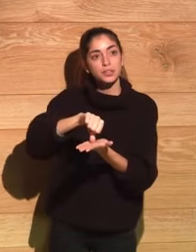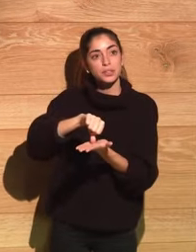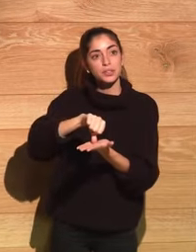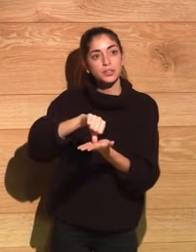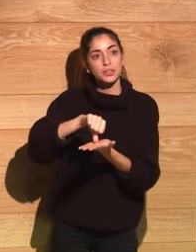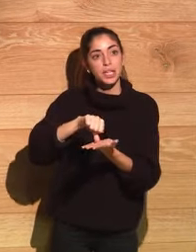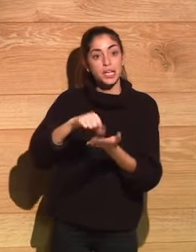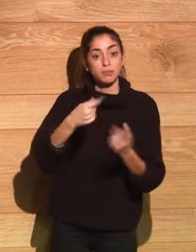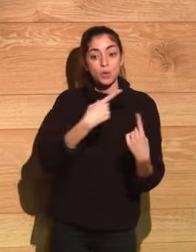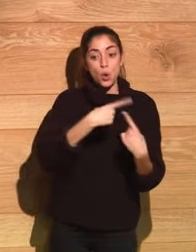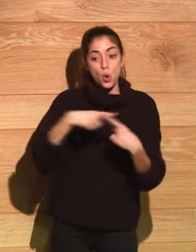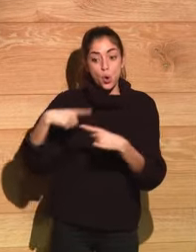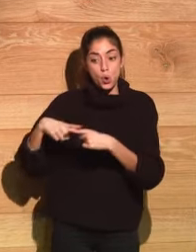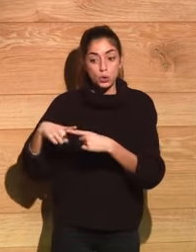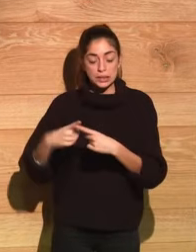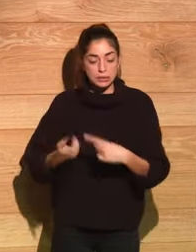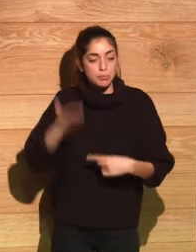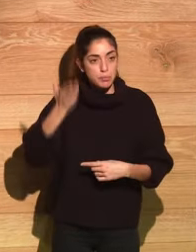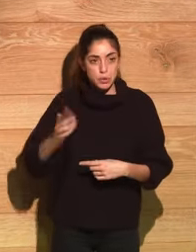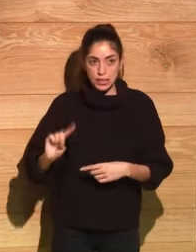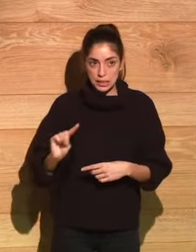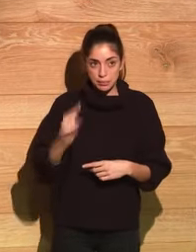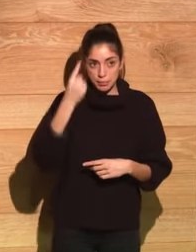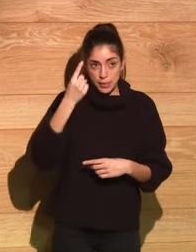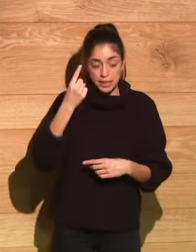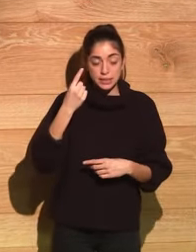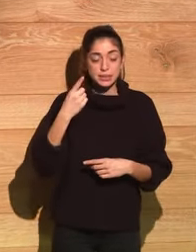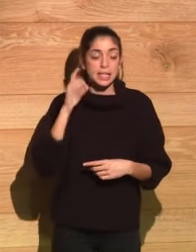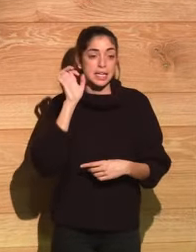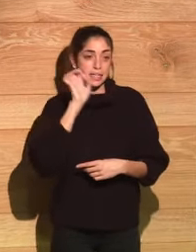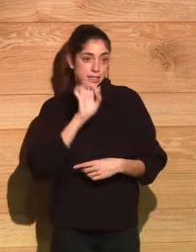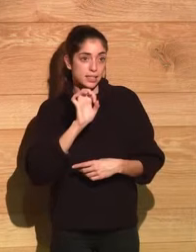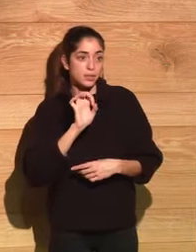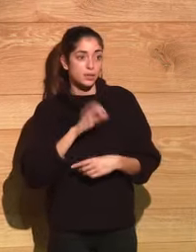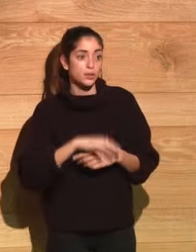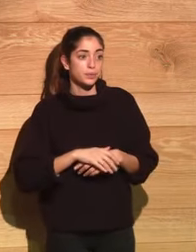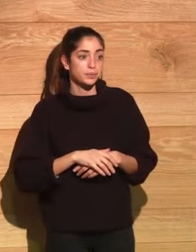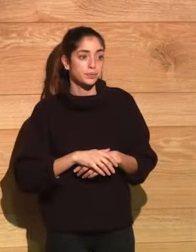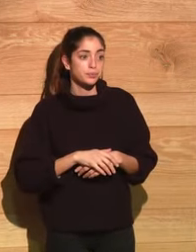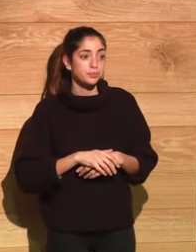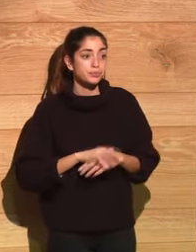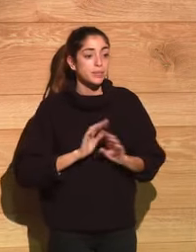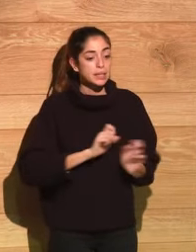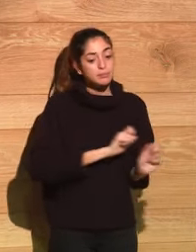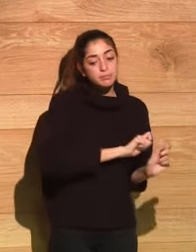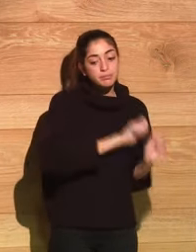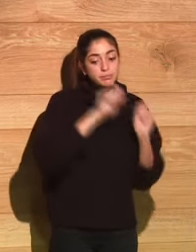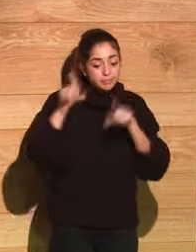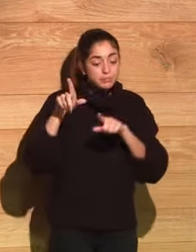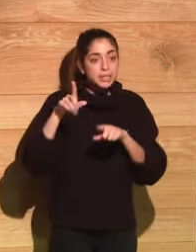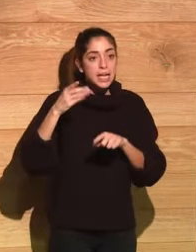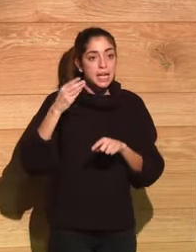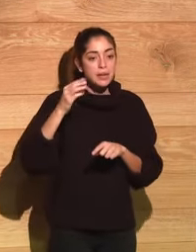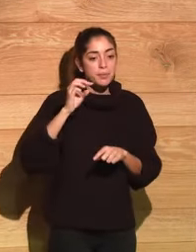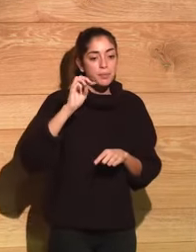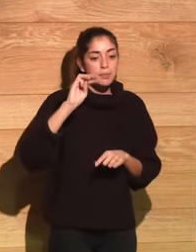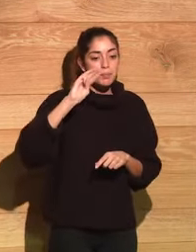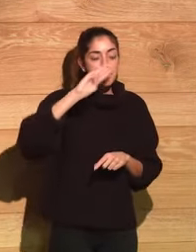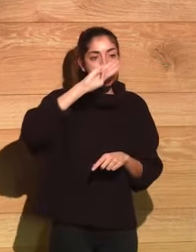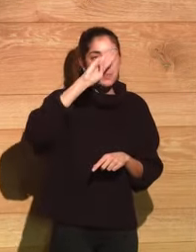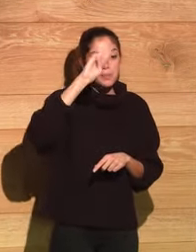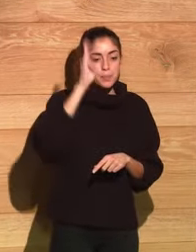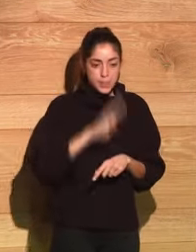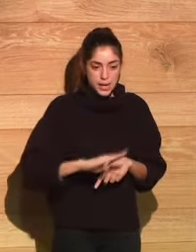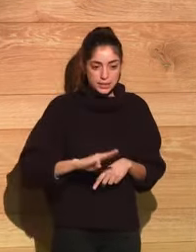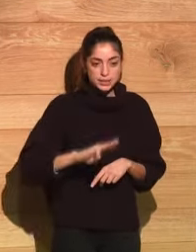convulsiones más importantes del siglo. En 1937 se va de España y se instala en Brasil, en realidad entre Brasil y Buenos